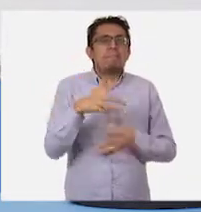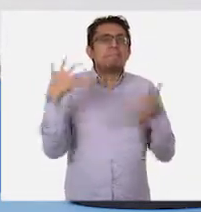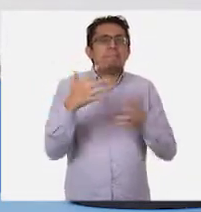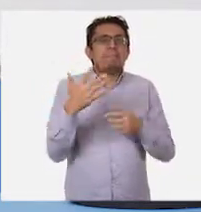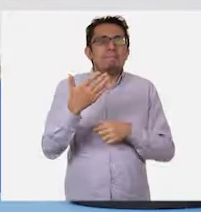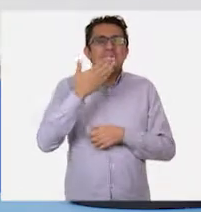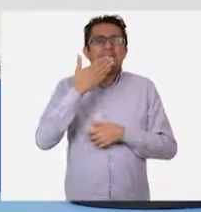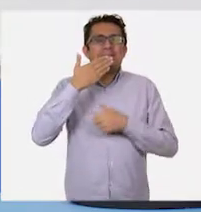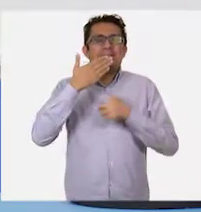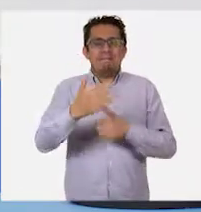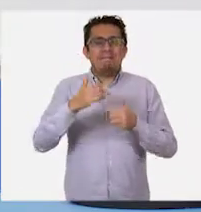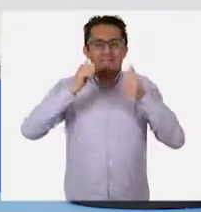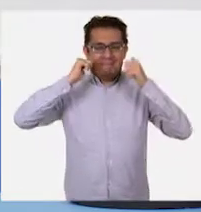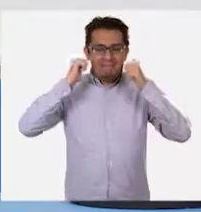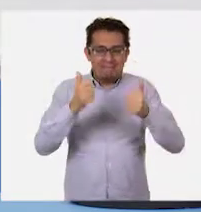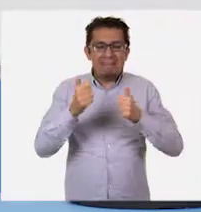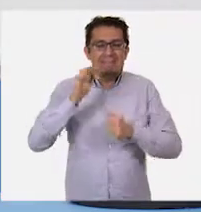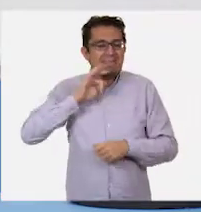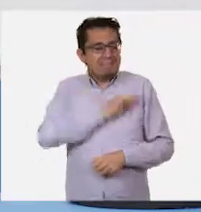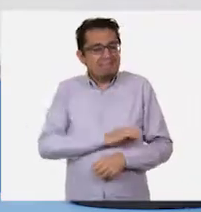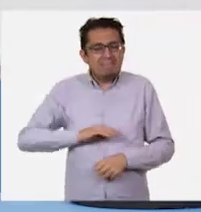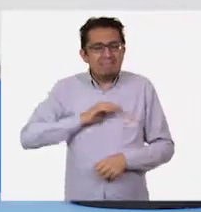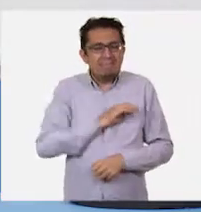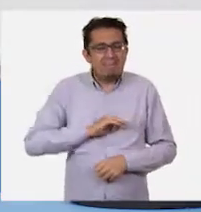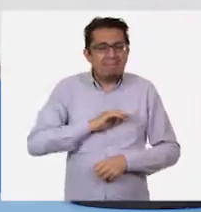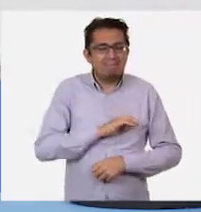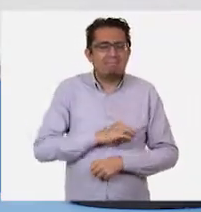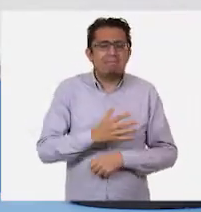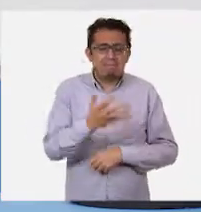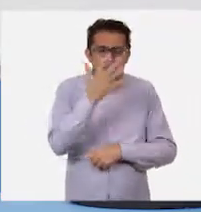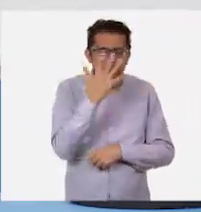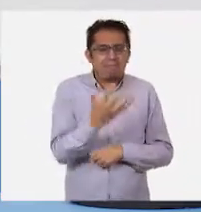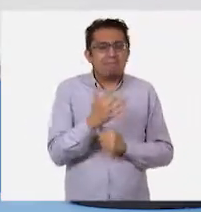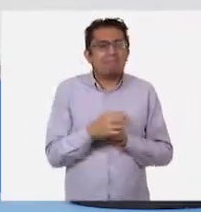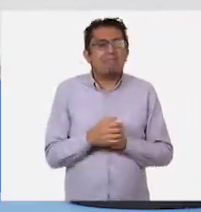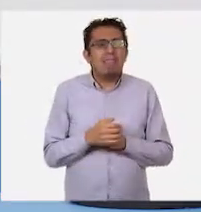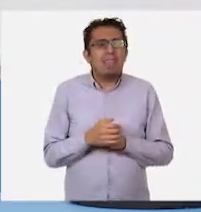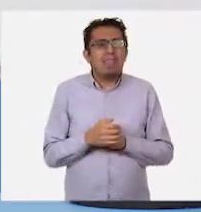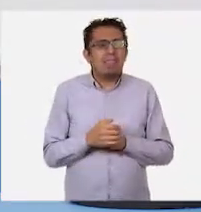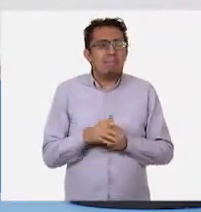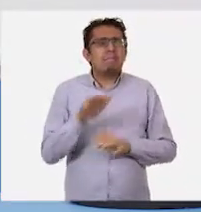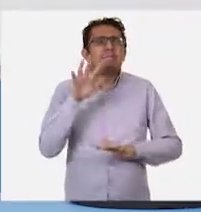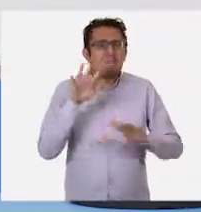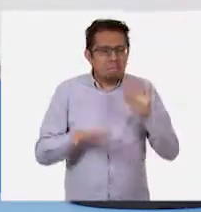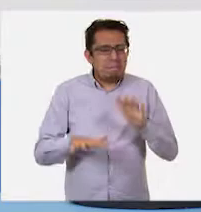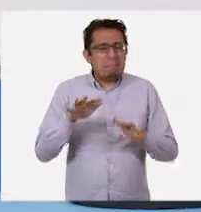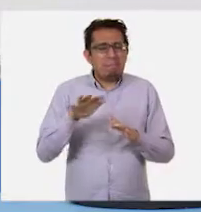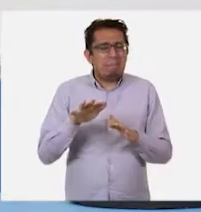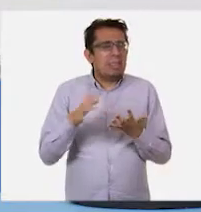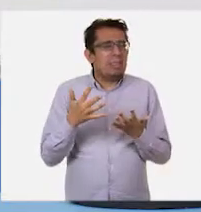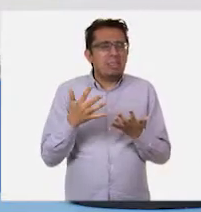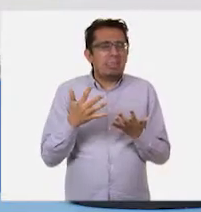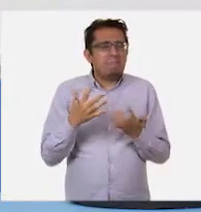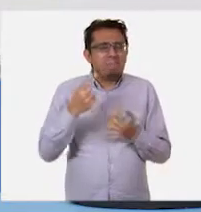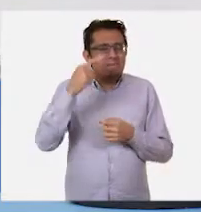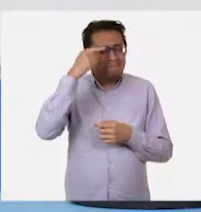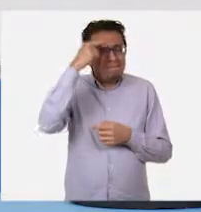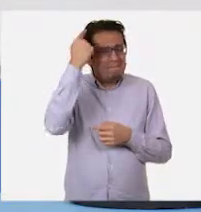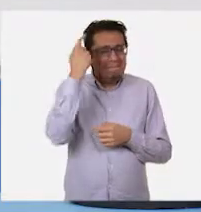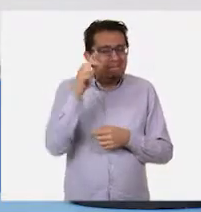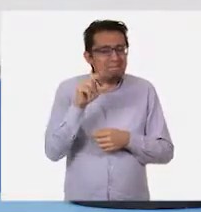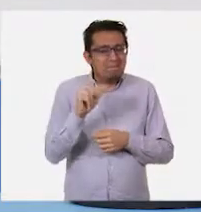bien! ¡Los felicito! En serio, sé que a veces no ha sido sencillo, pero miren,